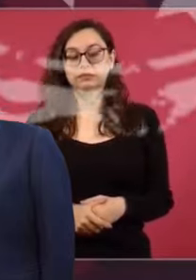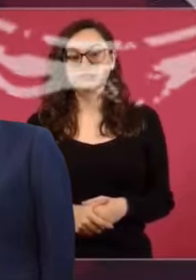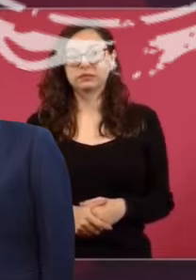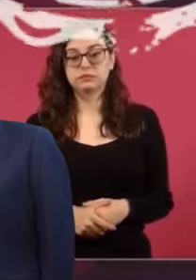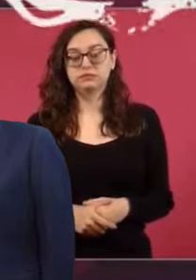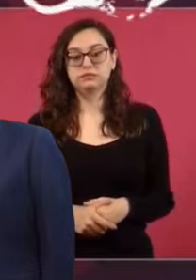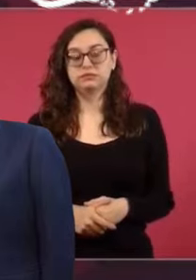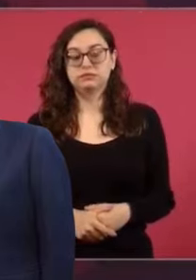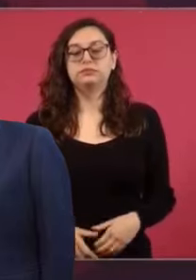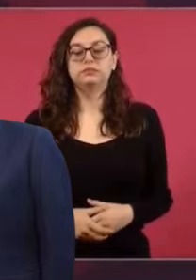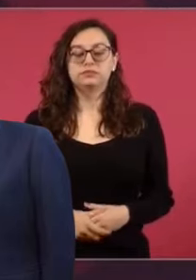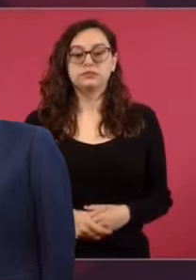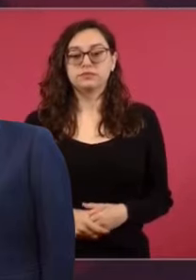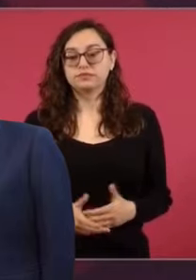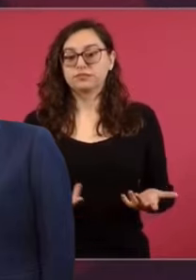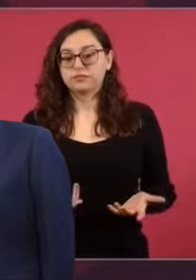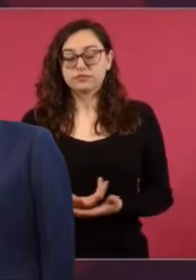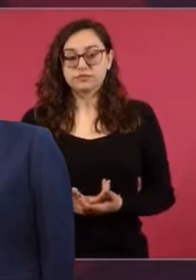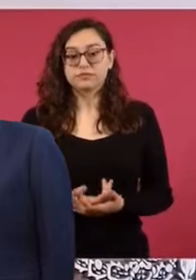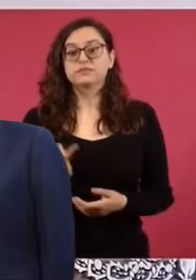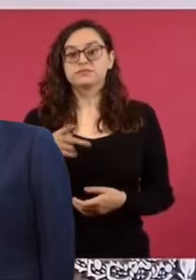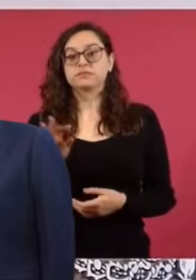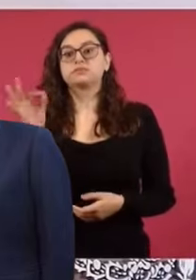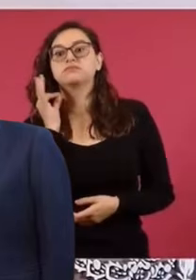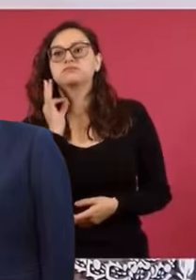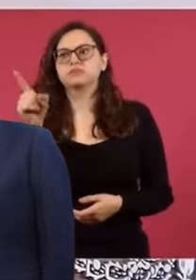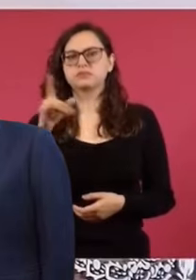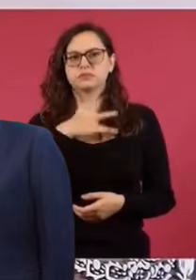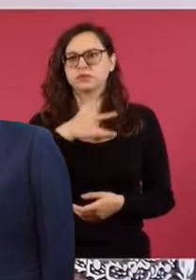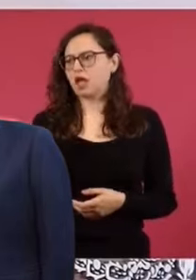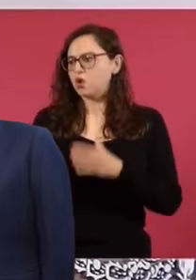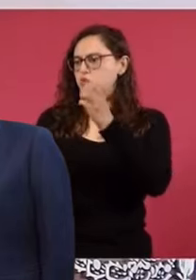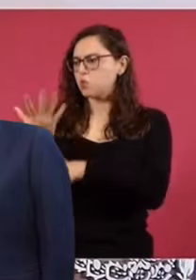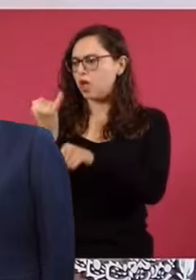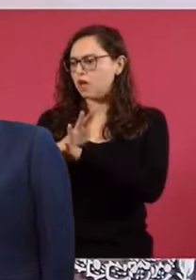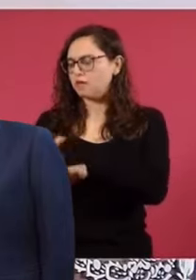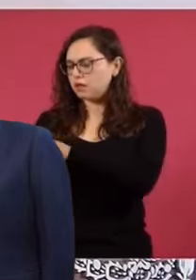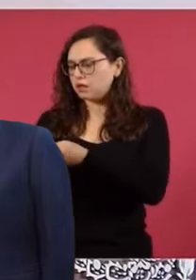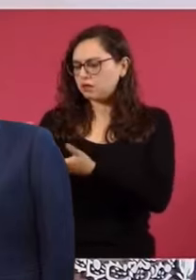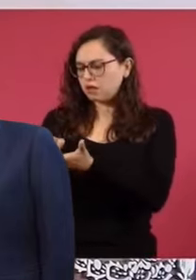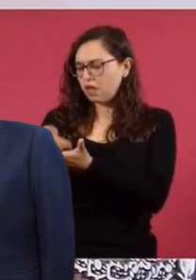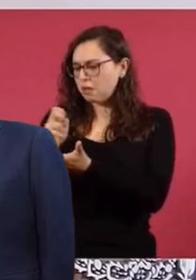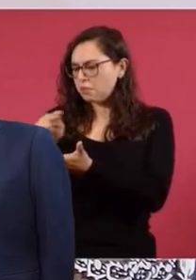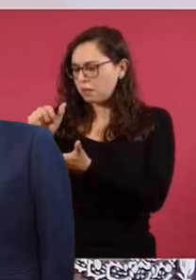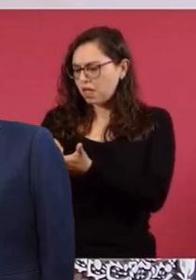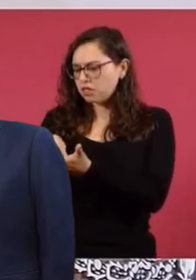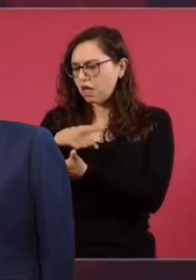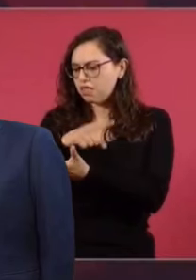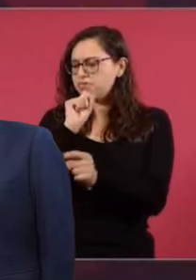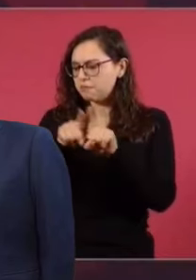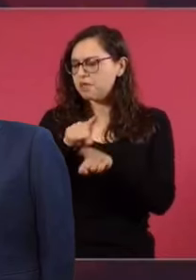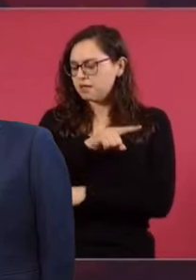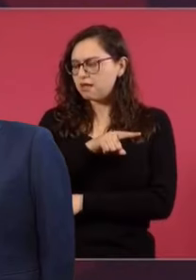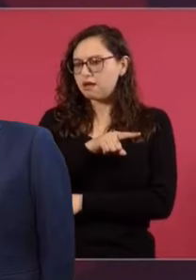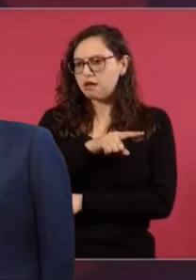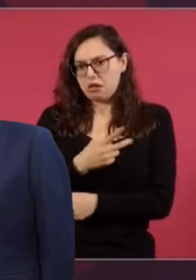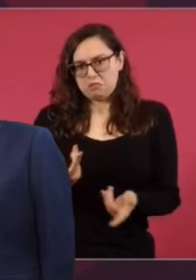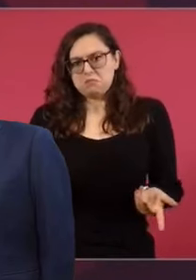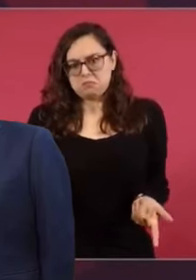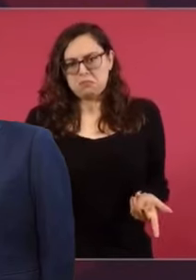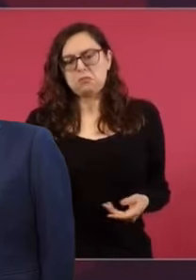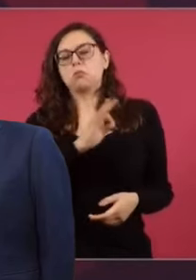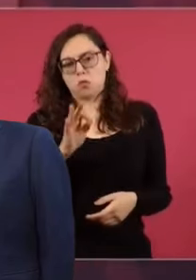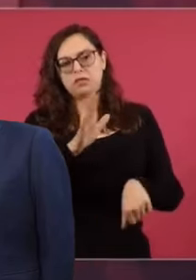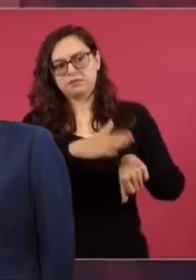Pero si la Fiscalía considera que se puede y se debe, hay elementos para